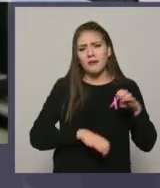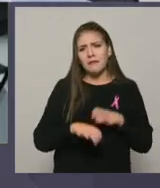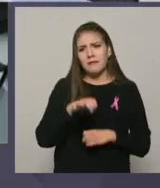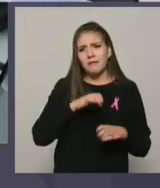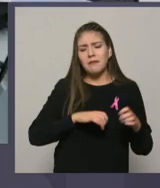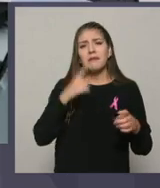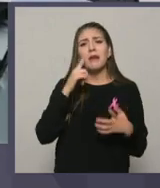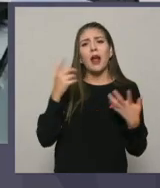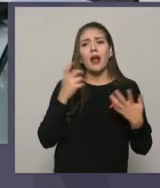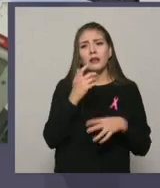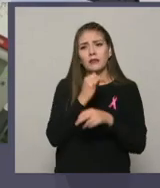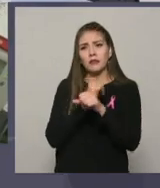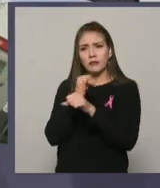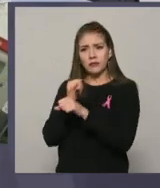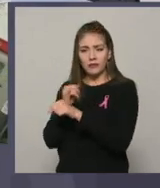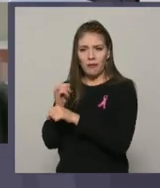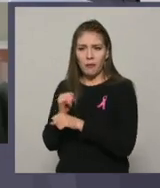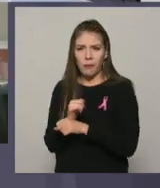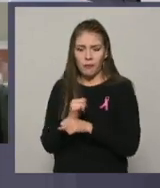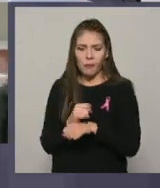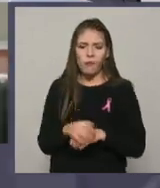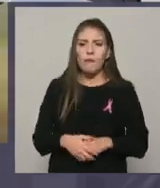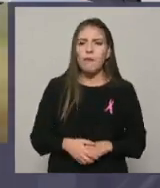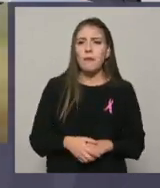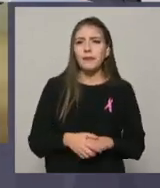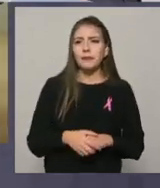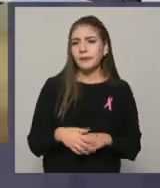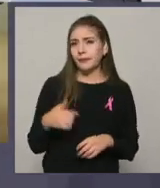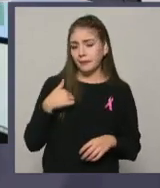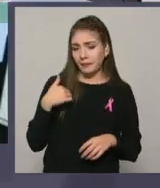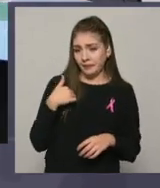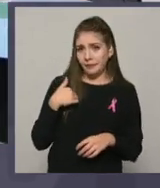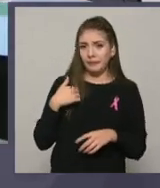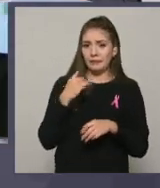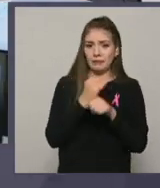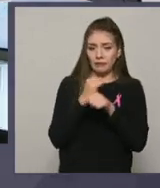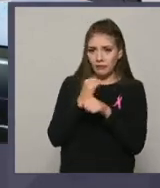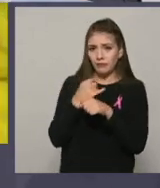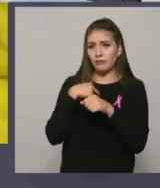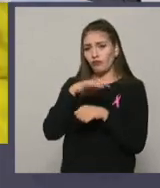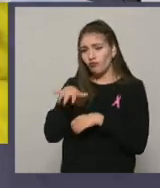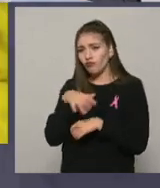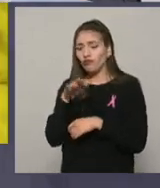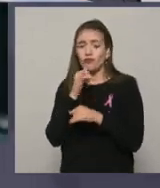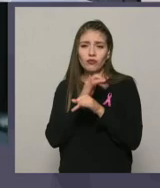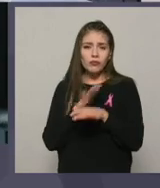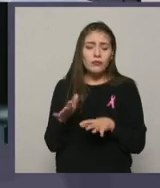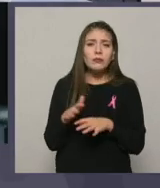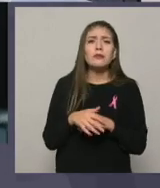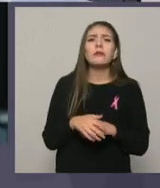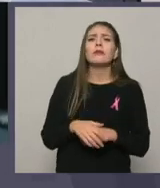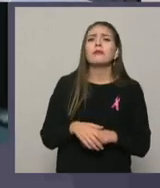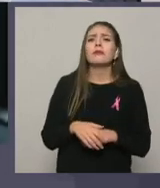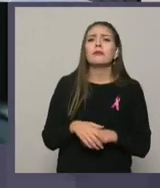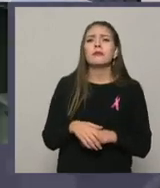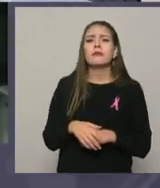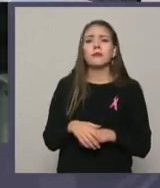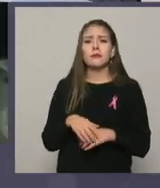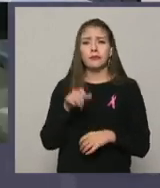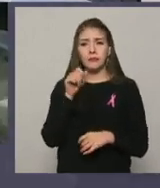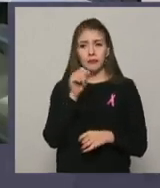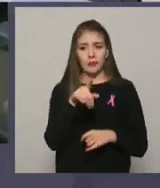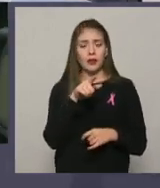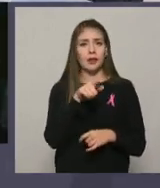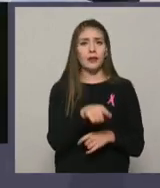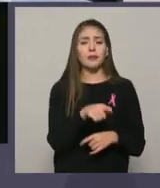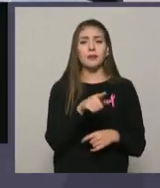hacer investigación. Yo te voy a decir, yo lo que he investigado, lo que he sabido, es que una de las